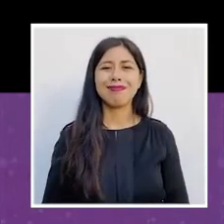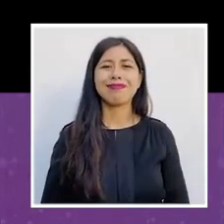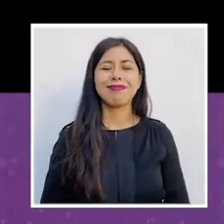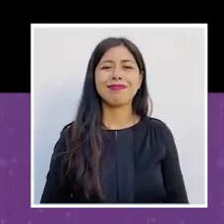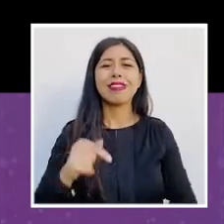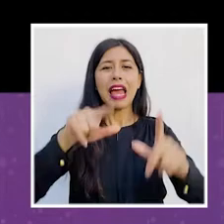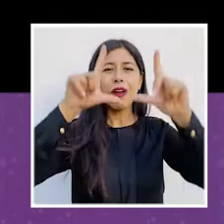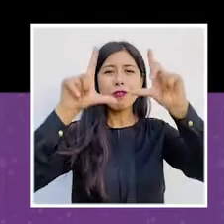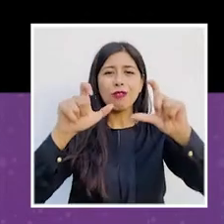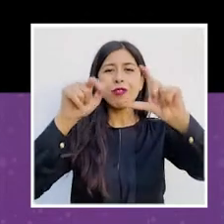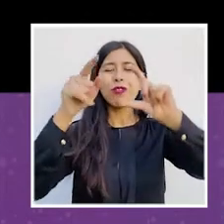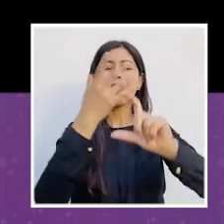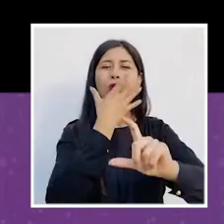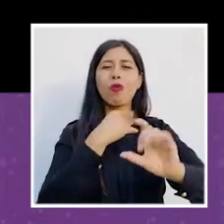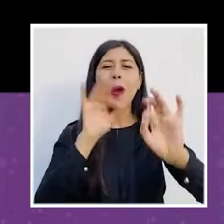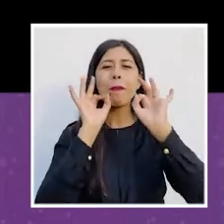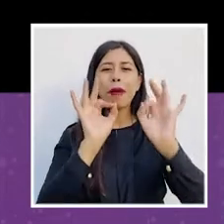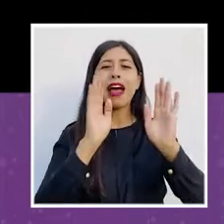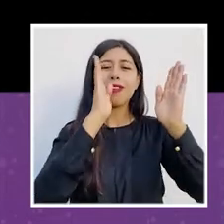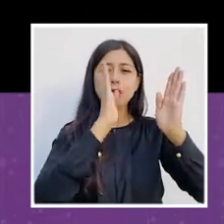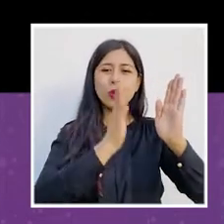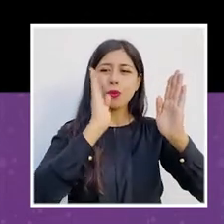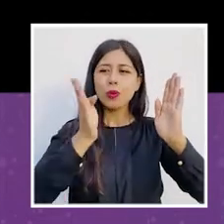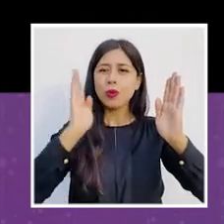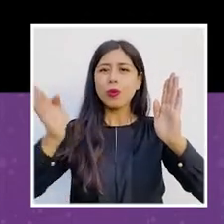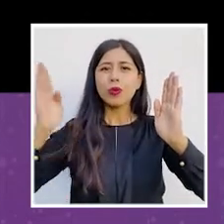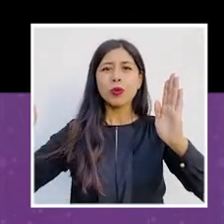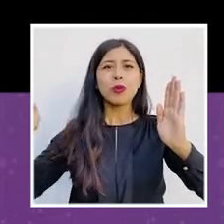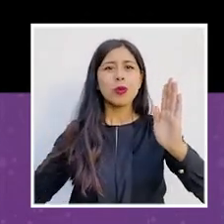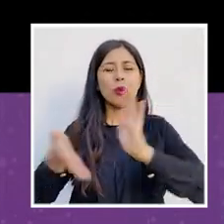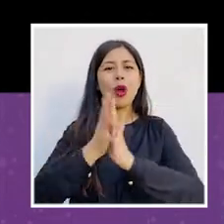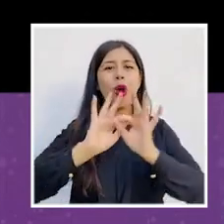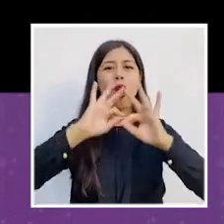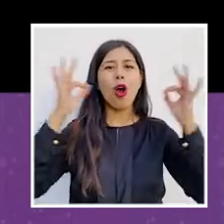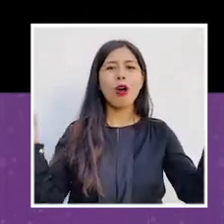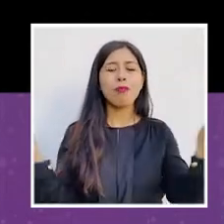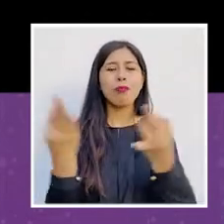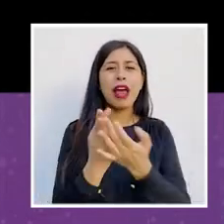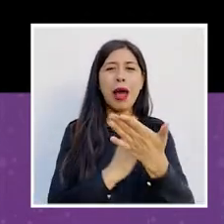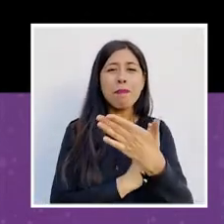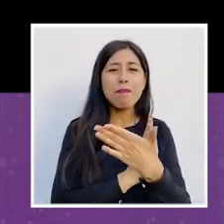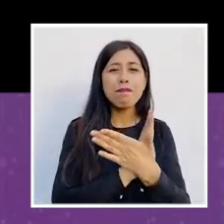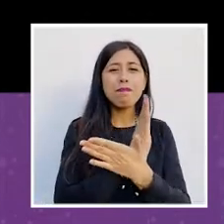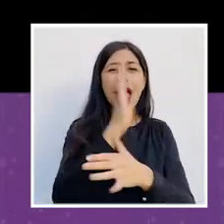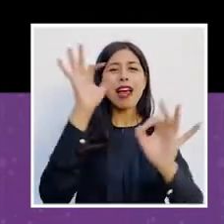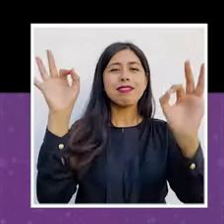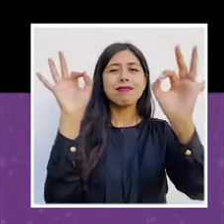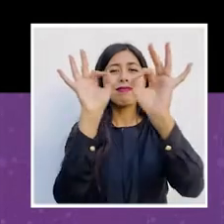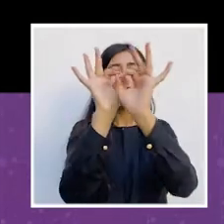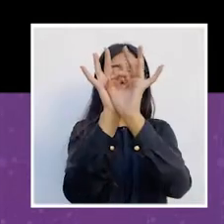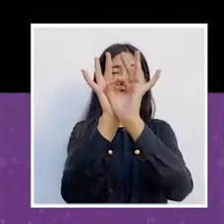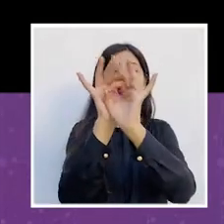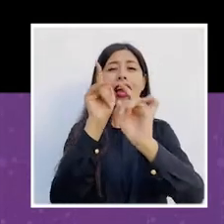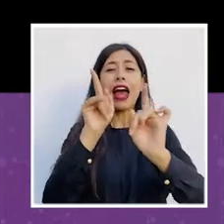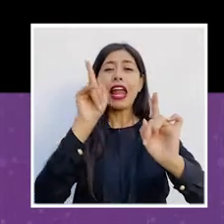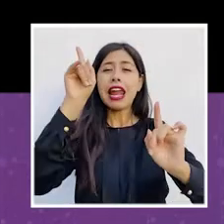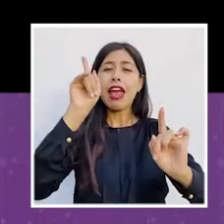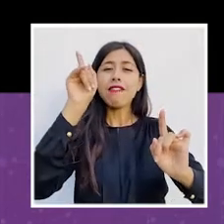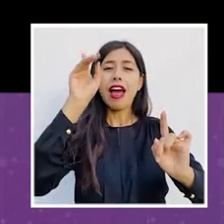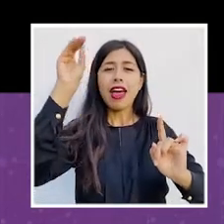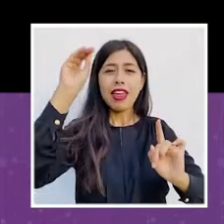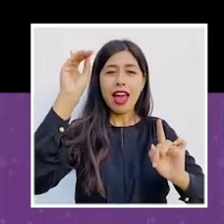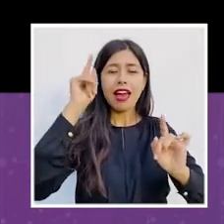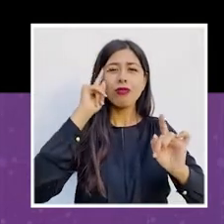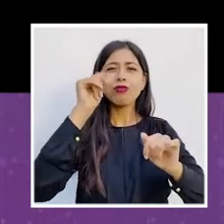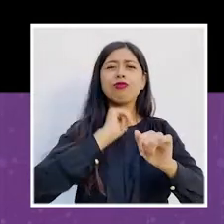Esta es otra fotografía espectacular, la secuencia completa. Desde que comienza, el eclipse parcial arriba a la